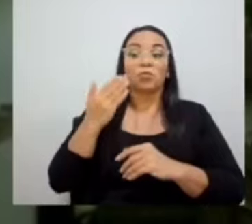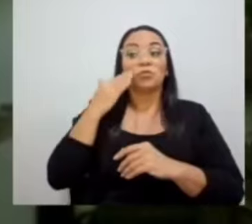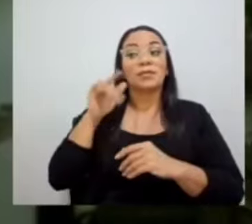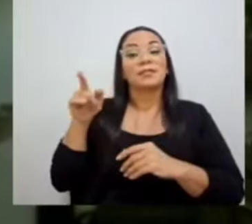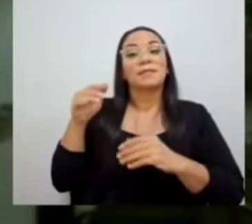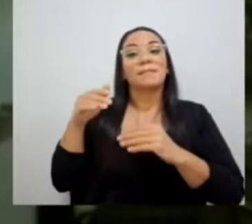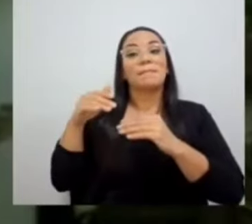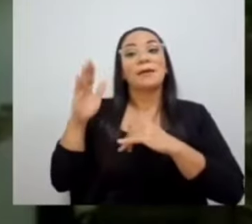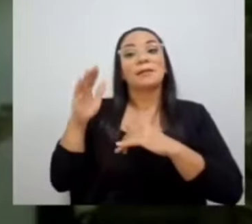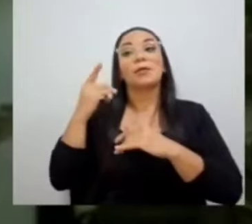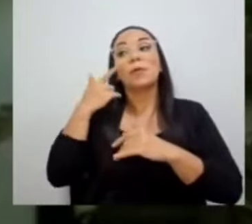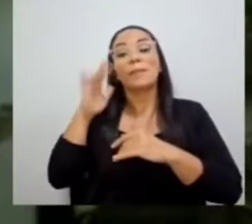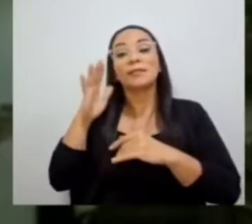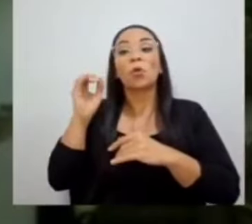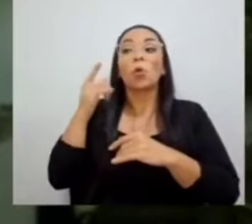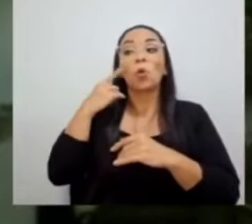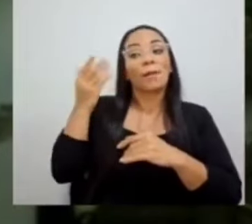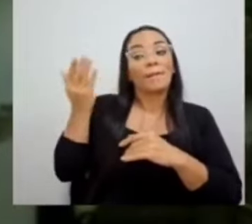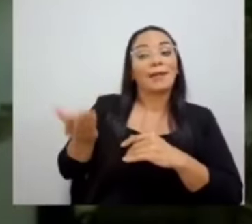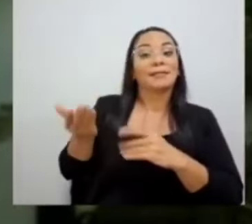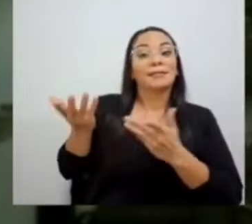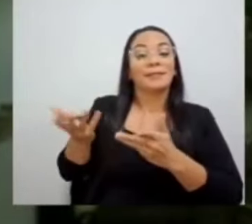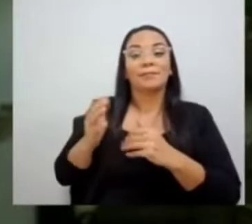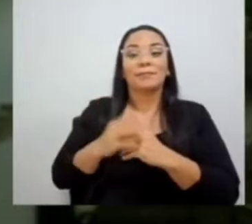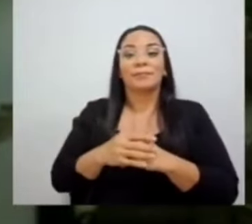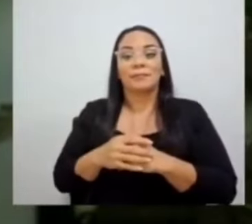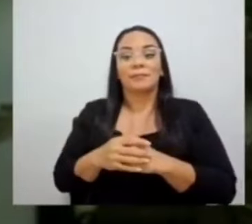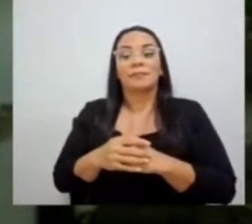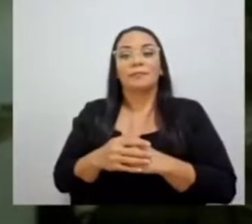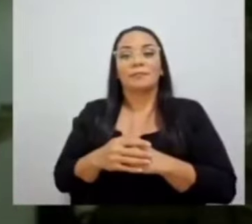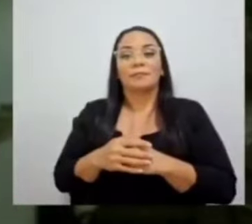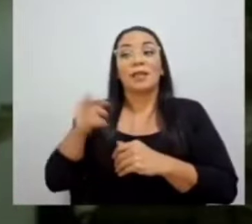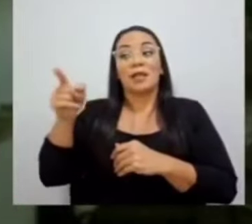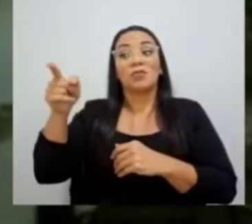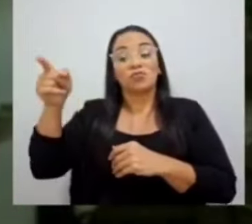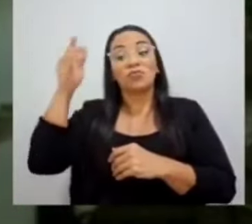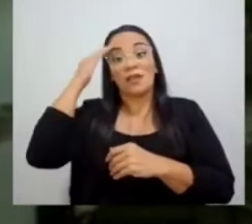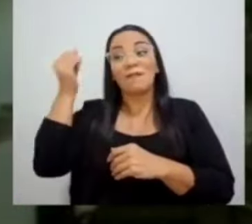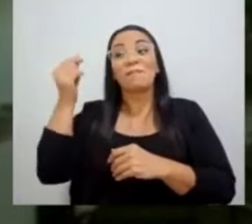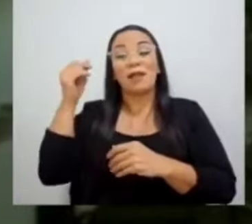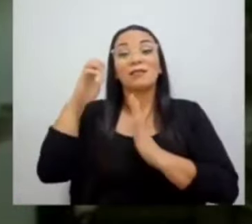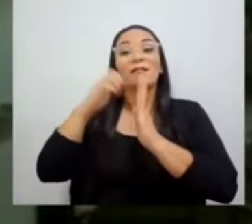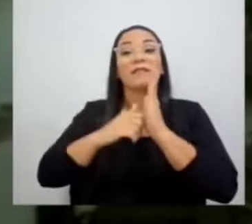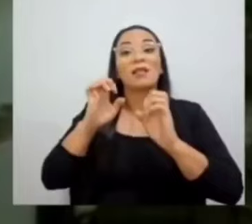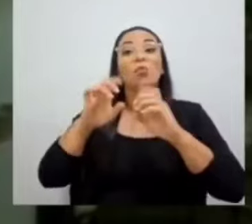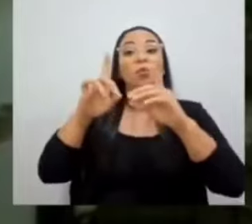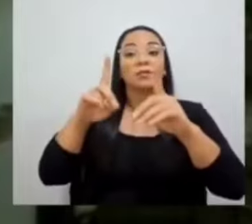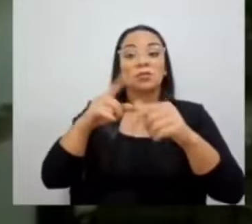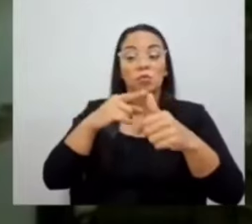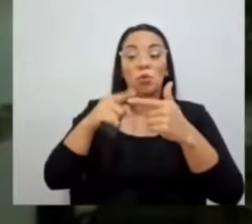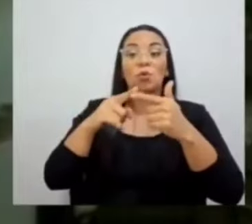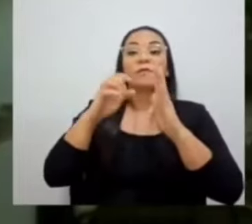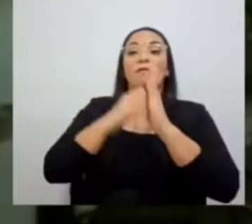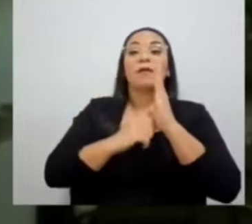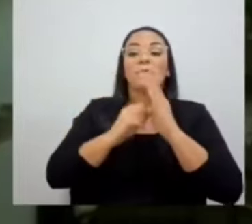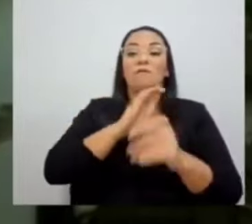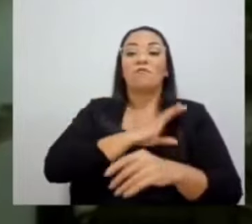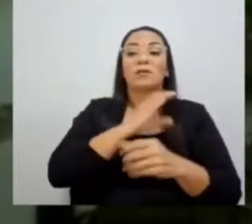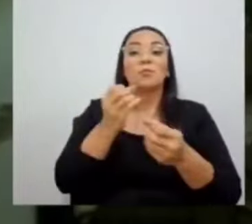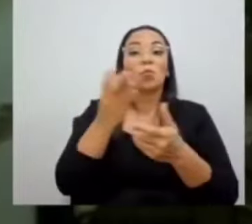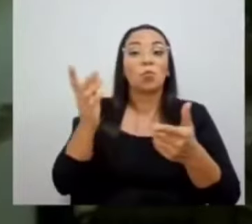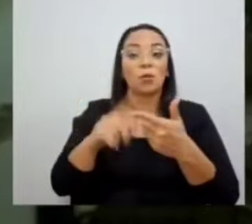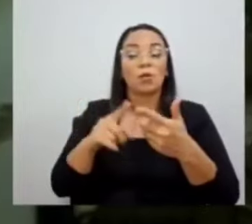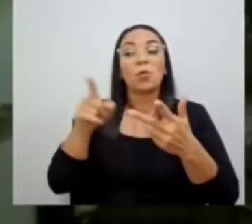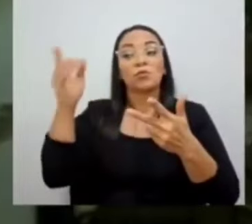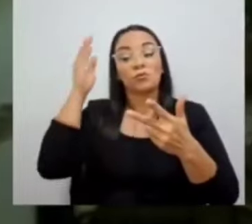o que sean lo que aparentan, ellos saben que eso va a tener que salir de educación, ellos saben que va a tener que salir de fuerza pública, ellos